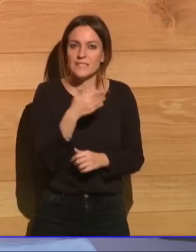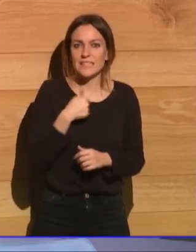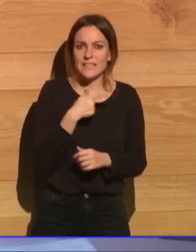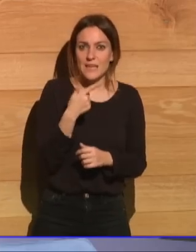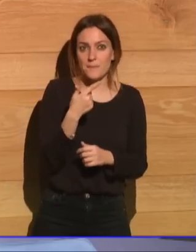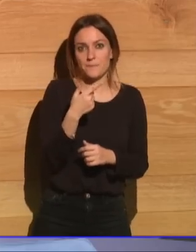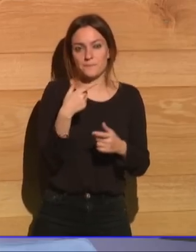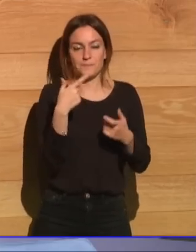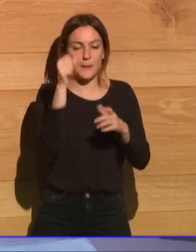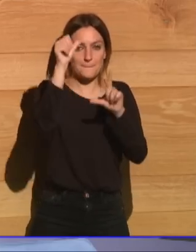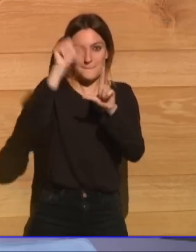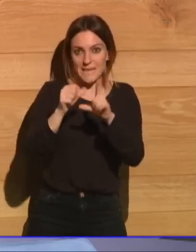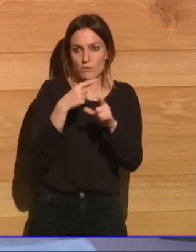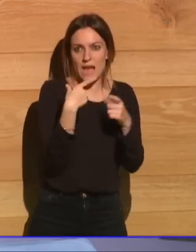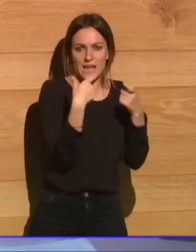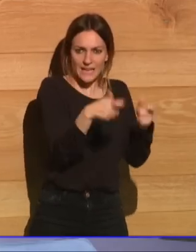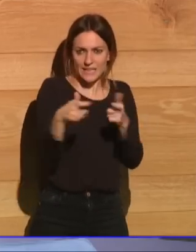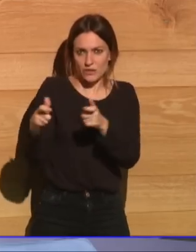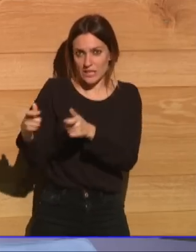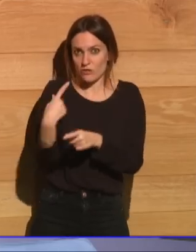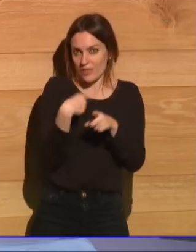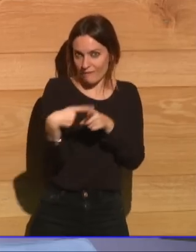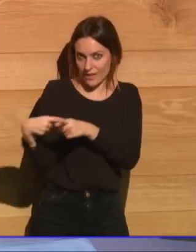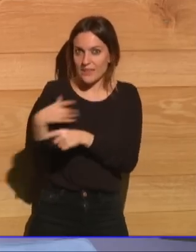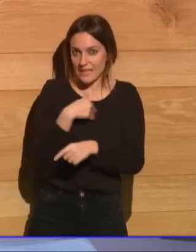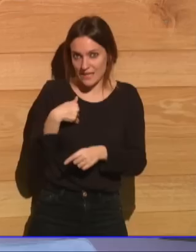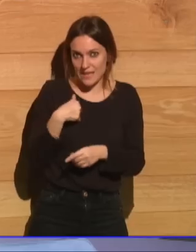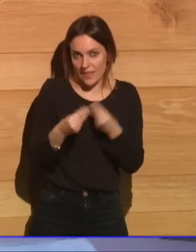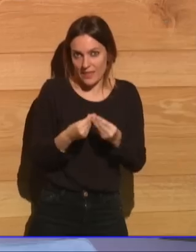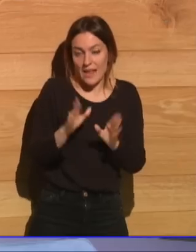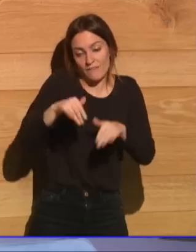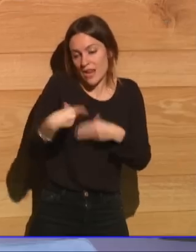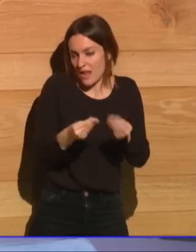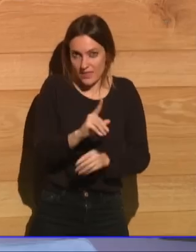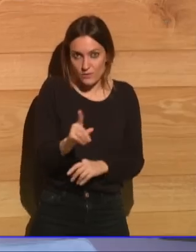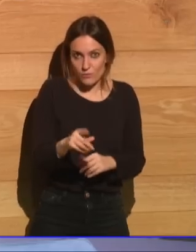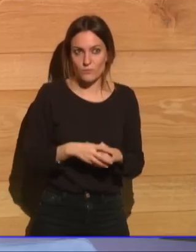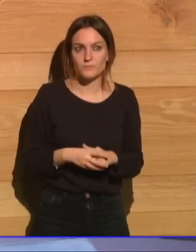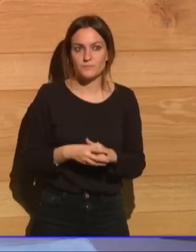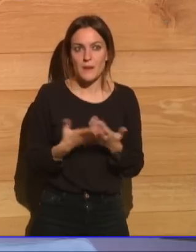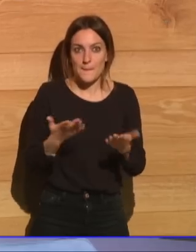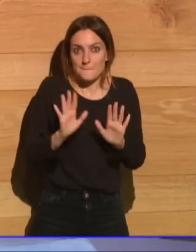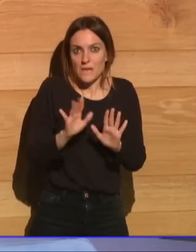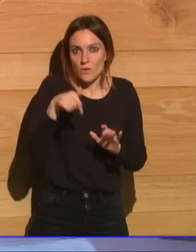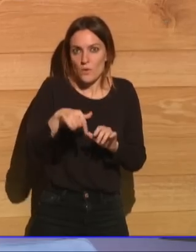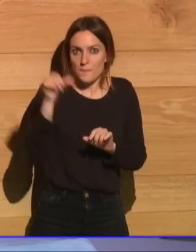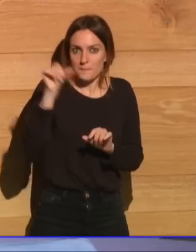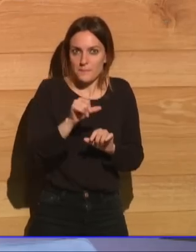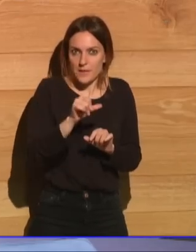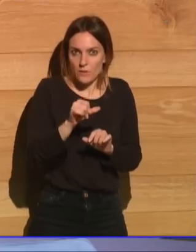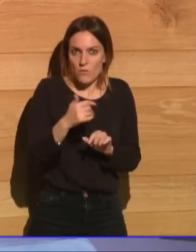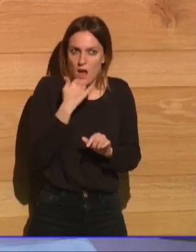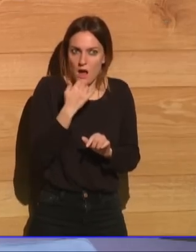género. No llega a hacer eso, no hace un policíaco y una del oeste y una de terror, no hace eso. Pero esta película es un drama. Y